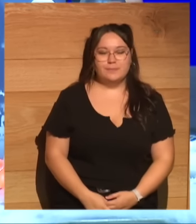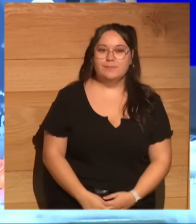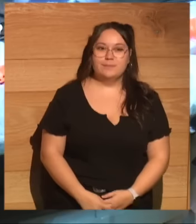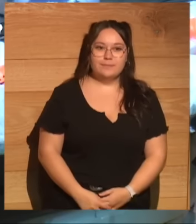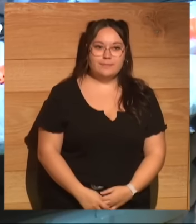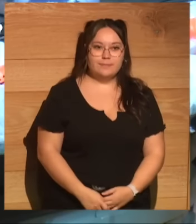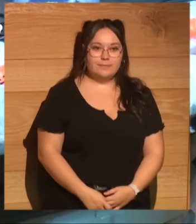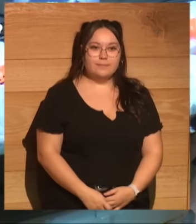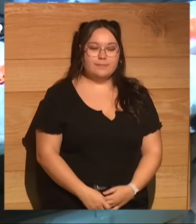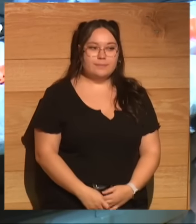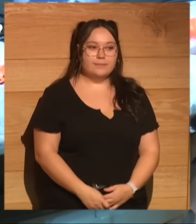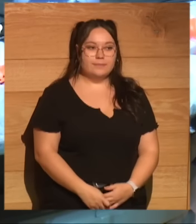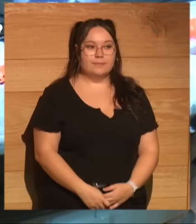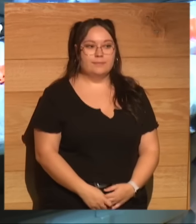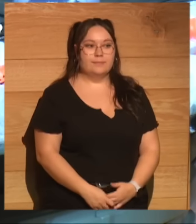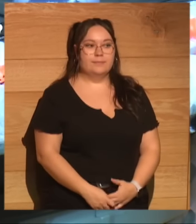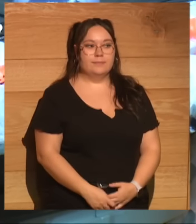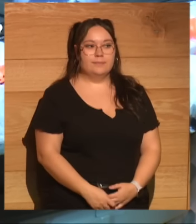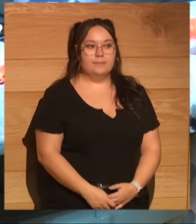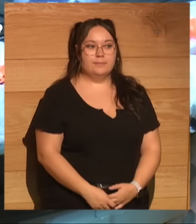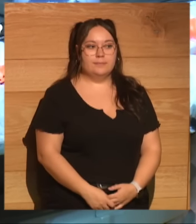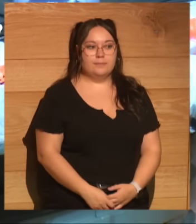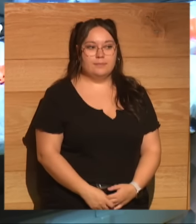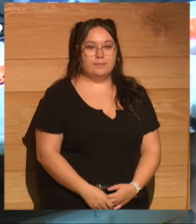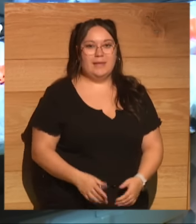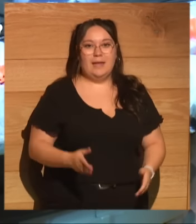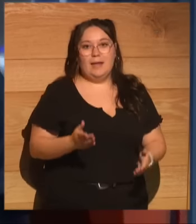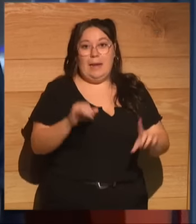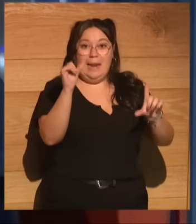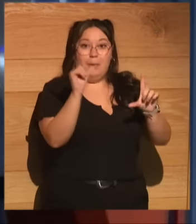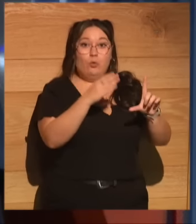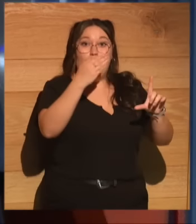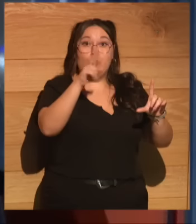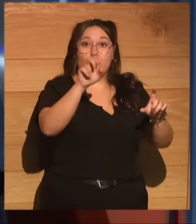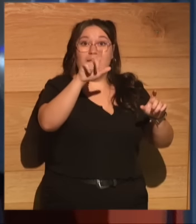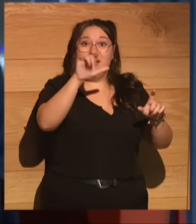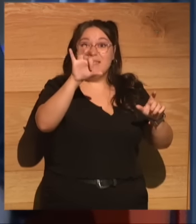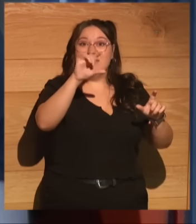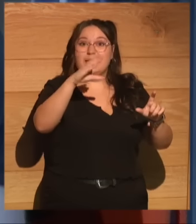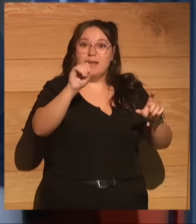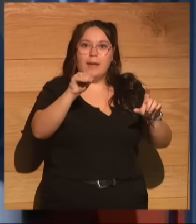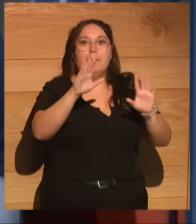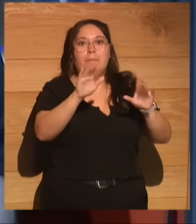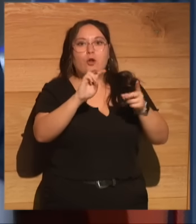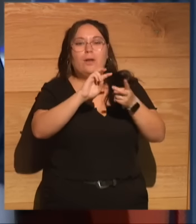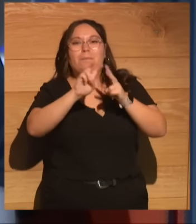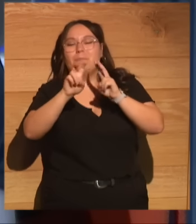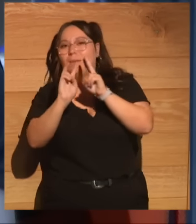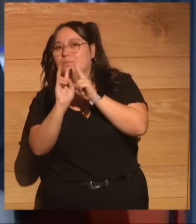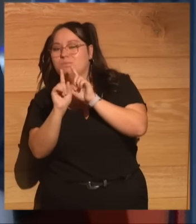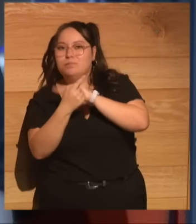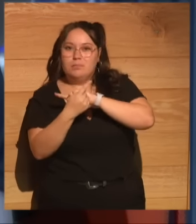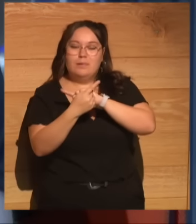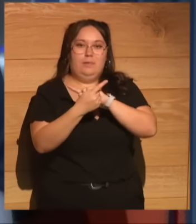Va a impugnar. Claro, es que la versión burlesque de El Exorcista. Creo, mira, fijaos, vamos a